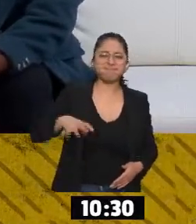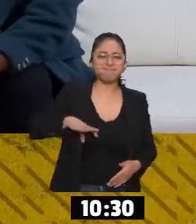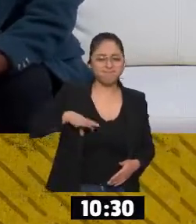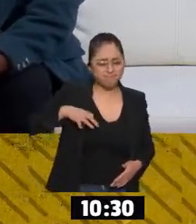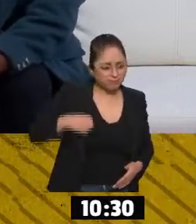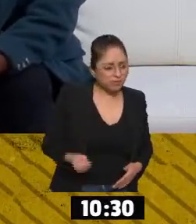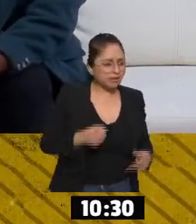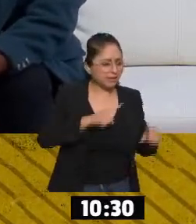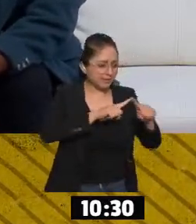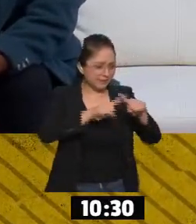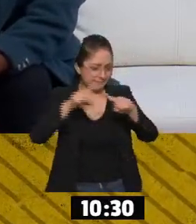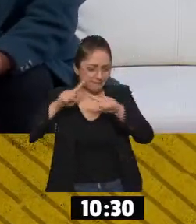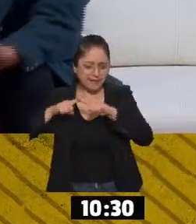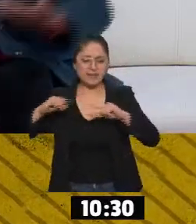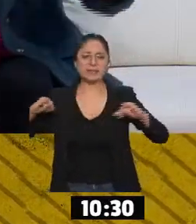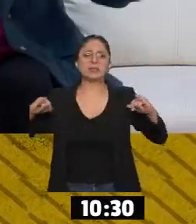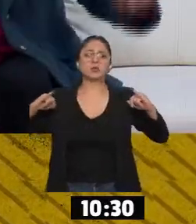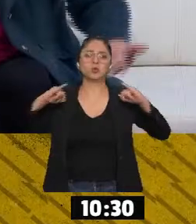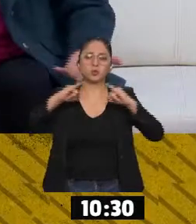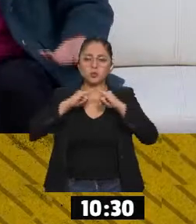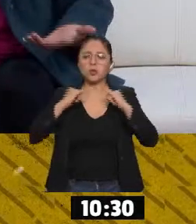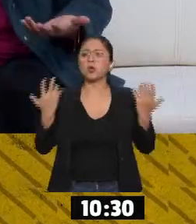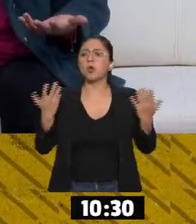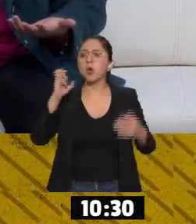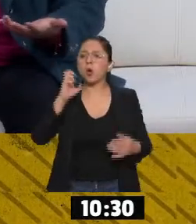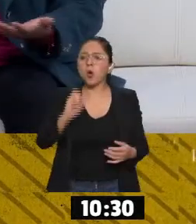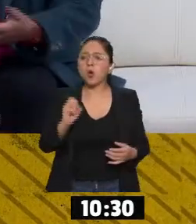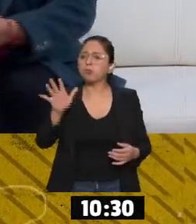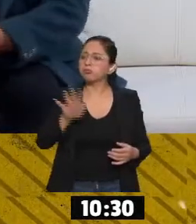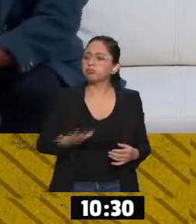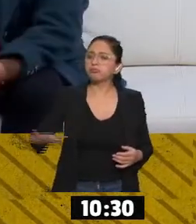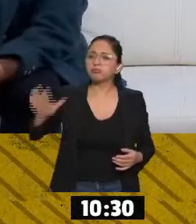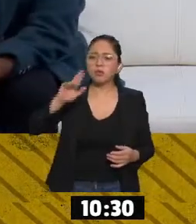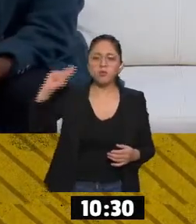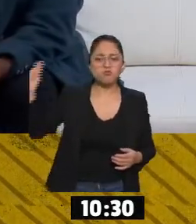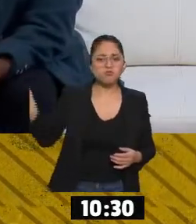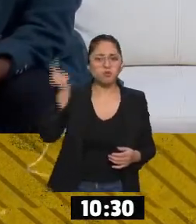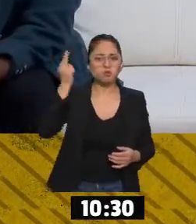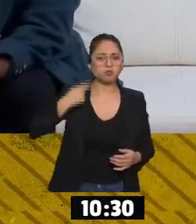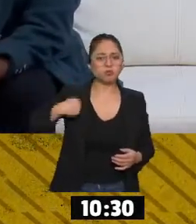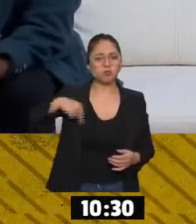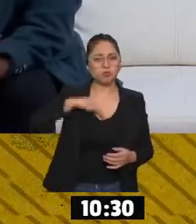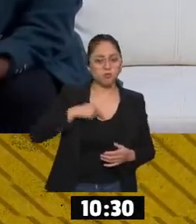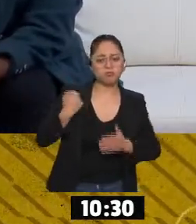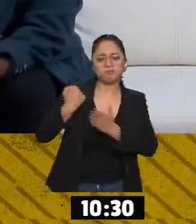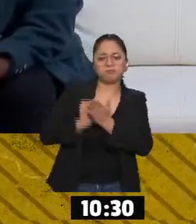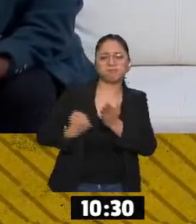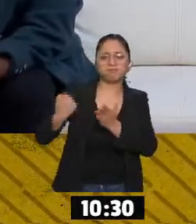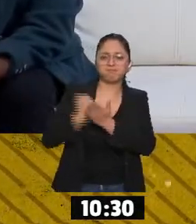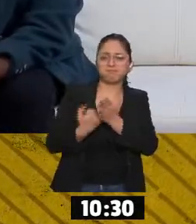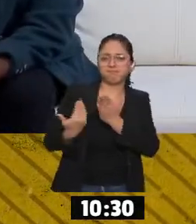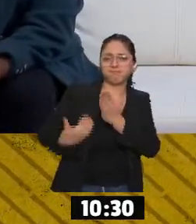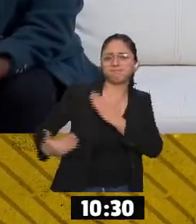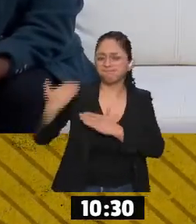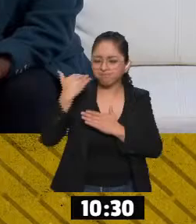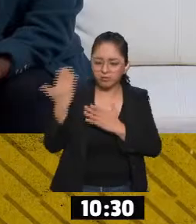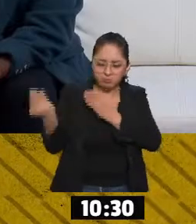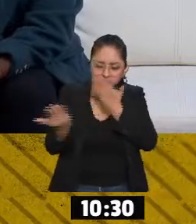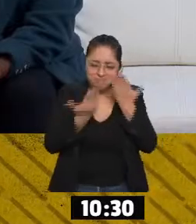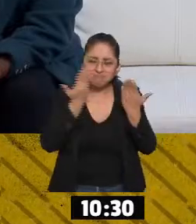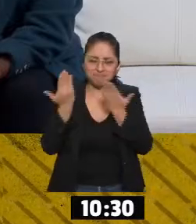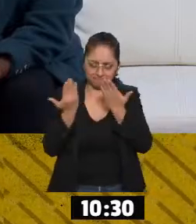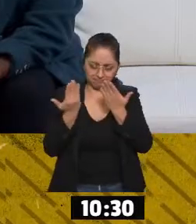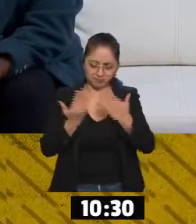ámbitos, instituciones, en la misma universidad resistimos, ¿no? Fíjense que esto es tan delicado. A ver, a mí me